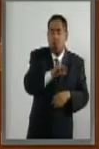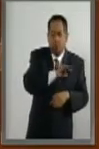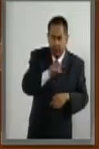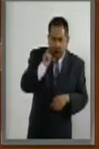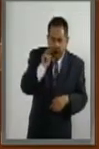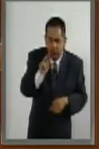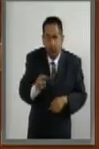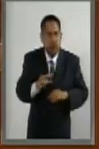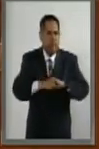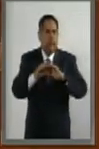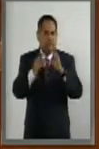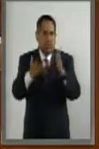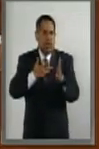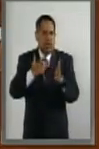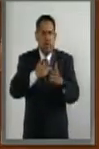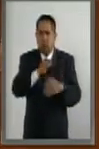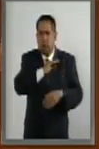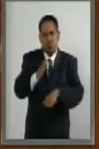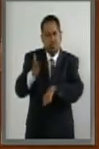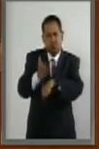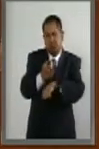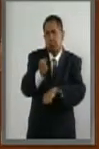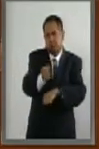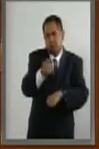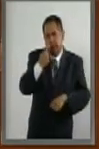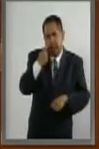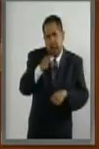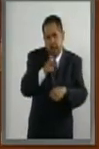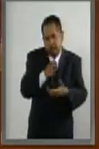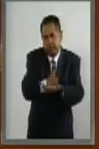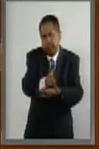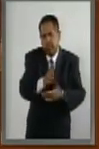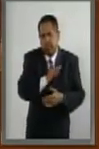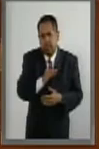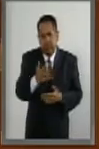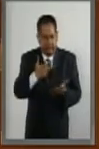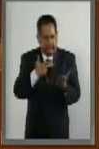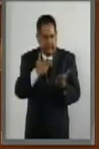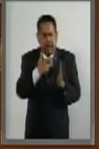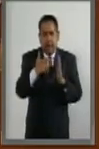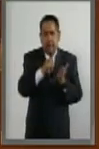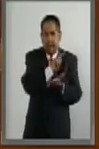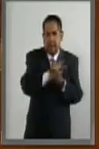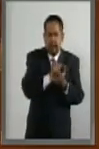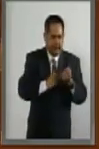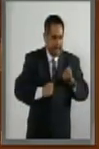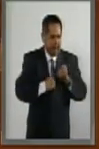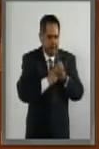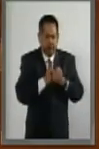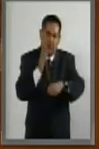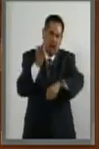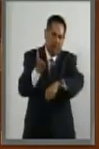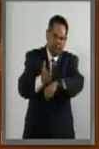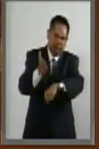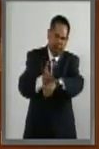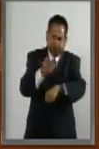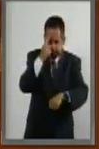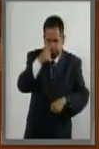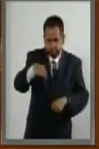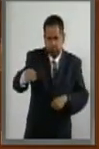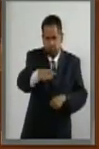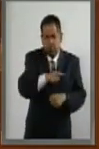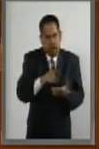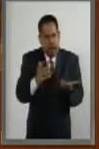Consumidor cuente con facultades expresas y un sustento más sólido en la imposición de sanciones